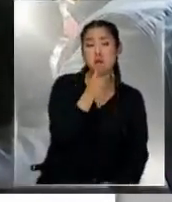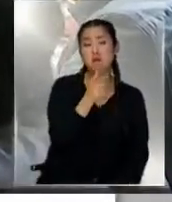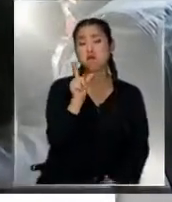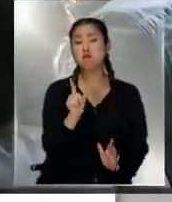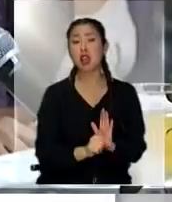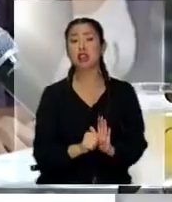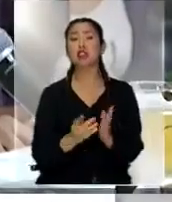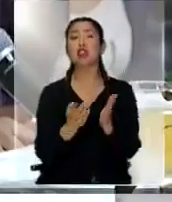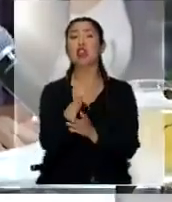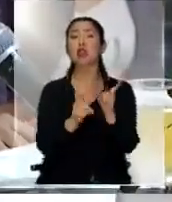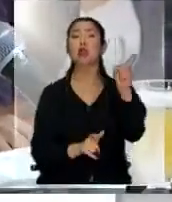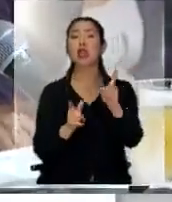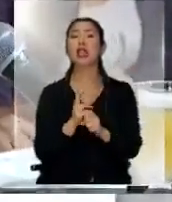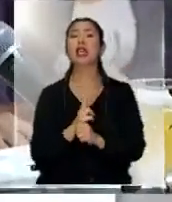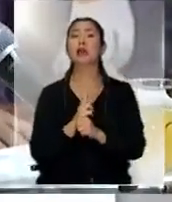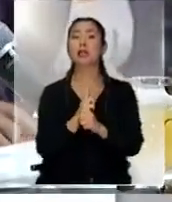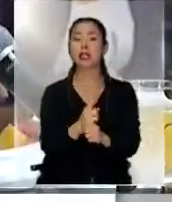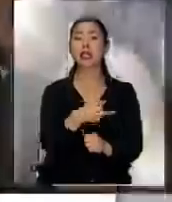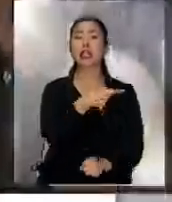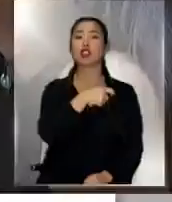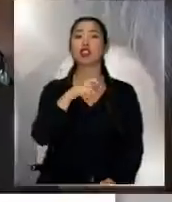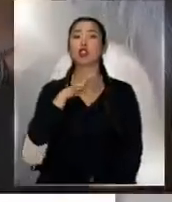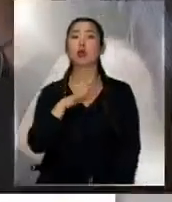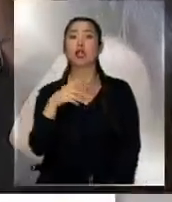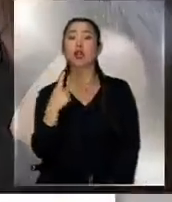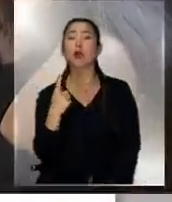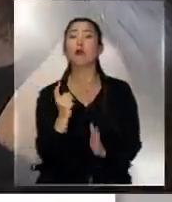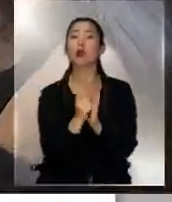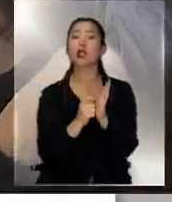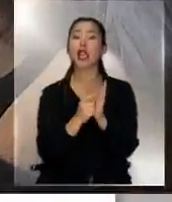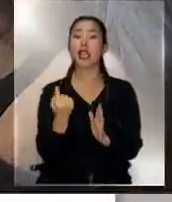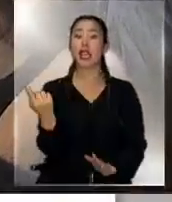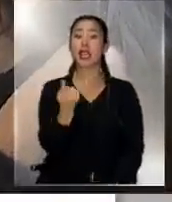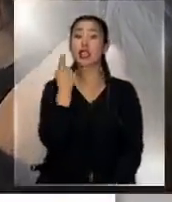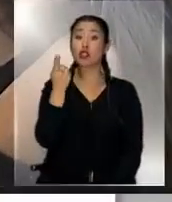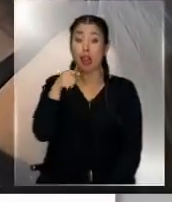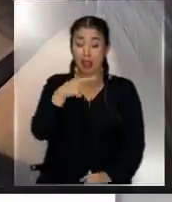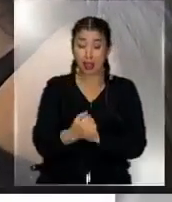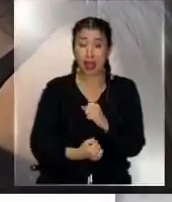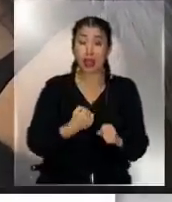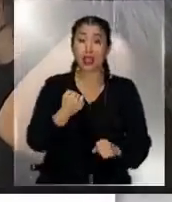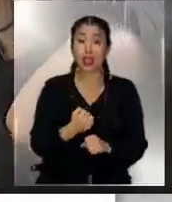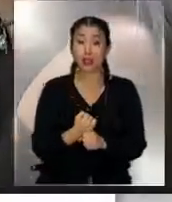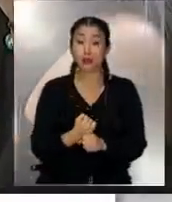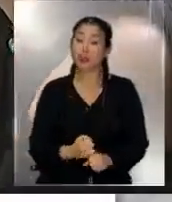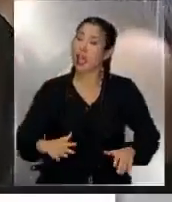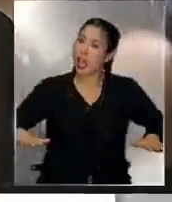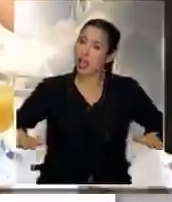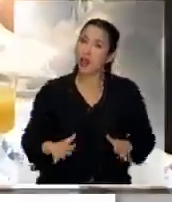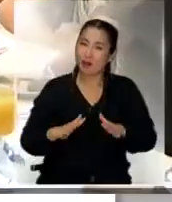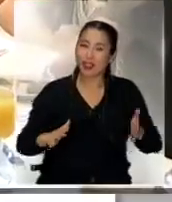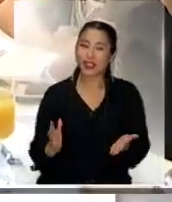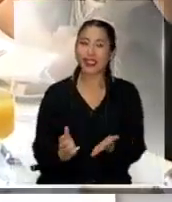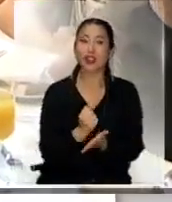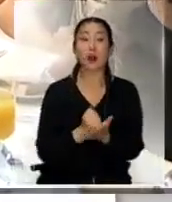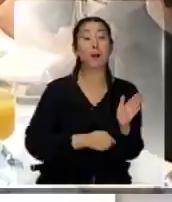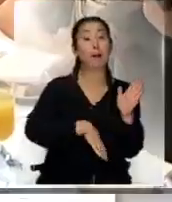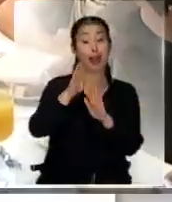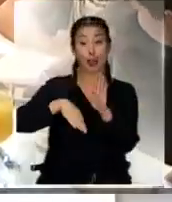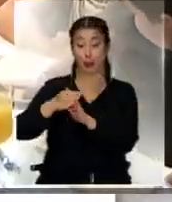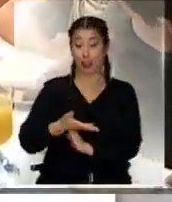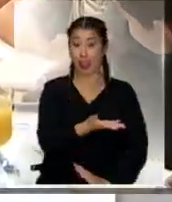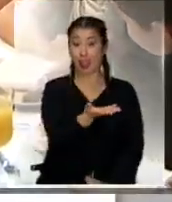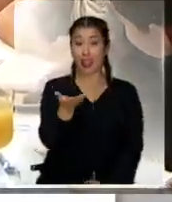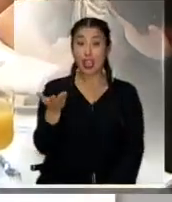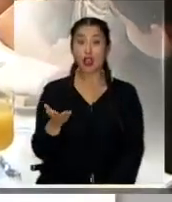los estudiantes que representan a los 151 puntajes nacionales de este año. El esfuerzo valió la pena para la mayoría de